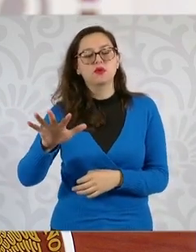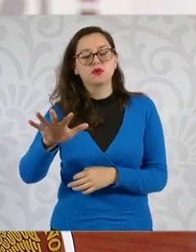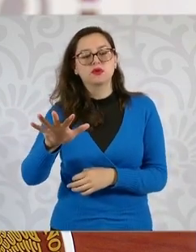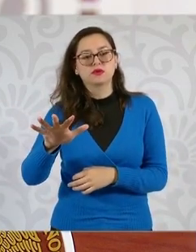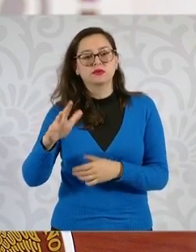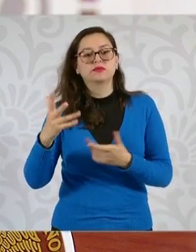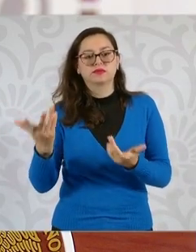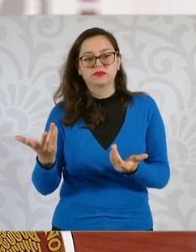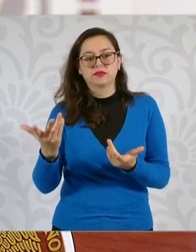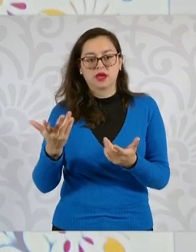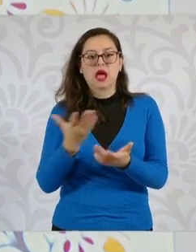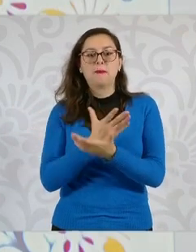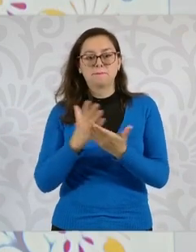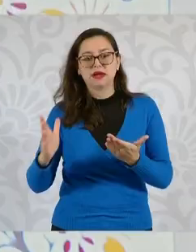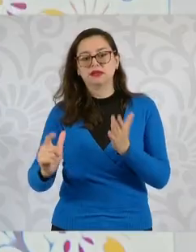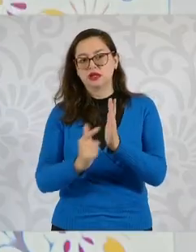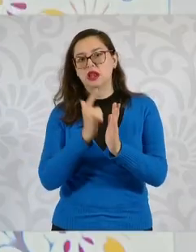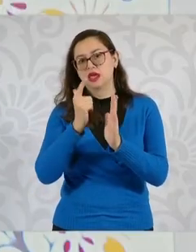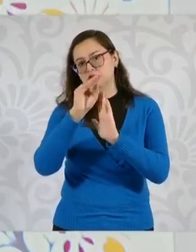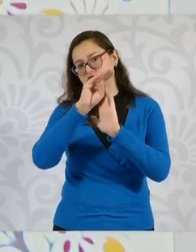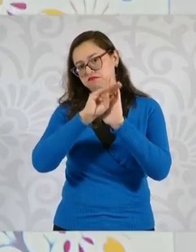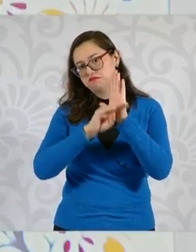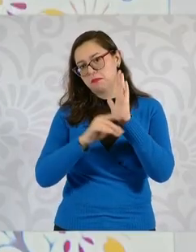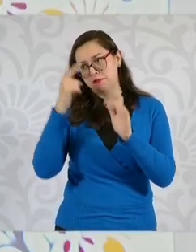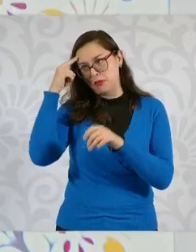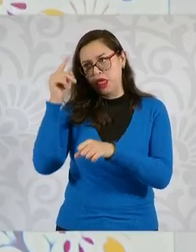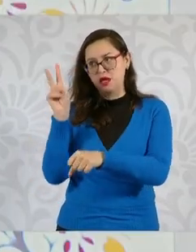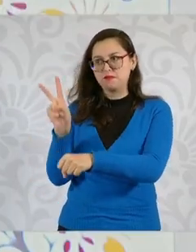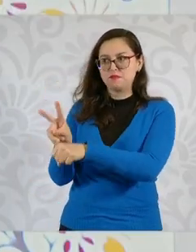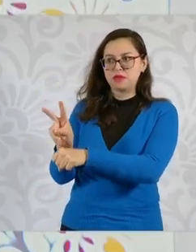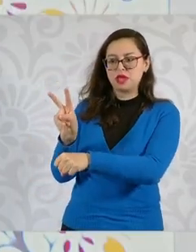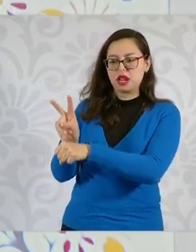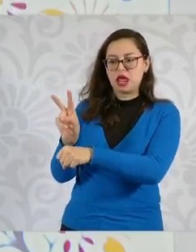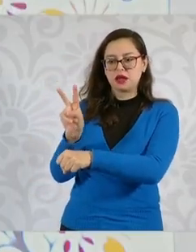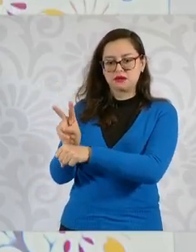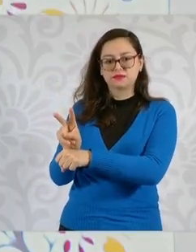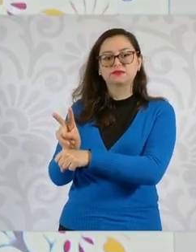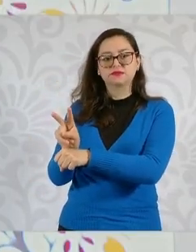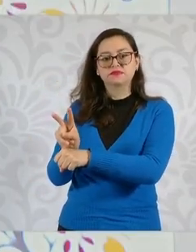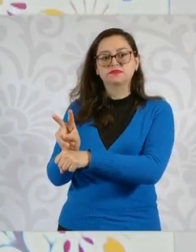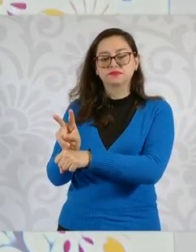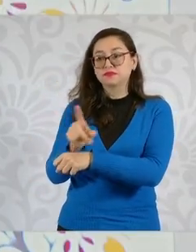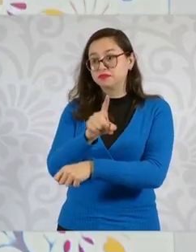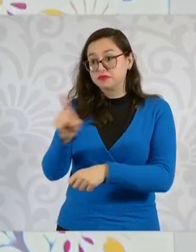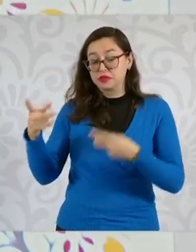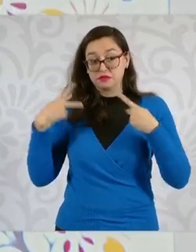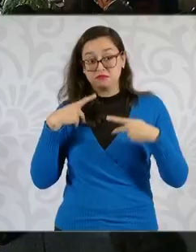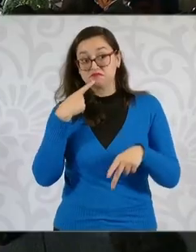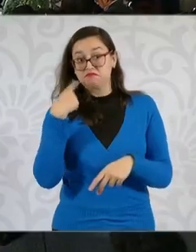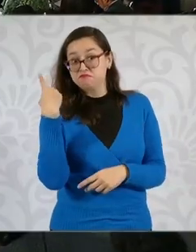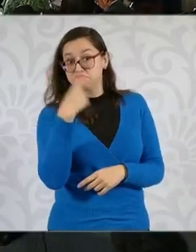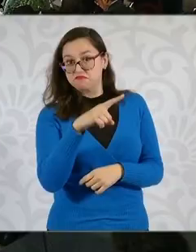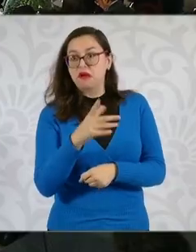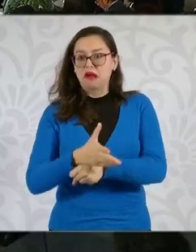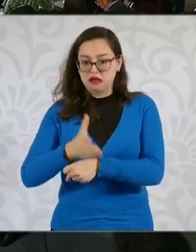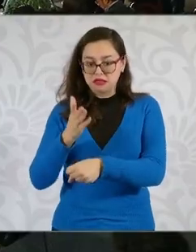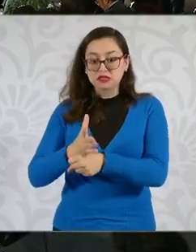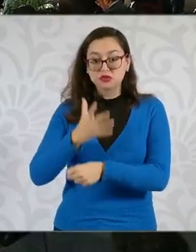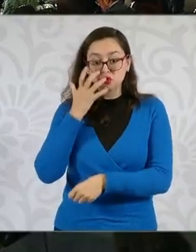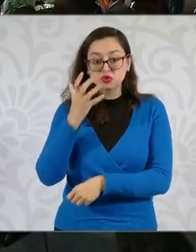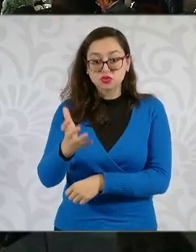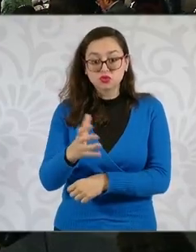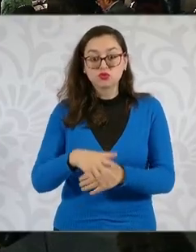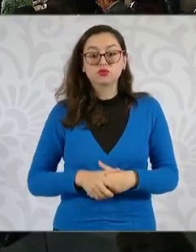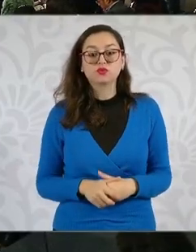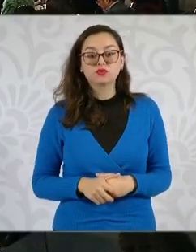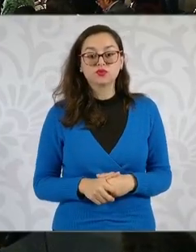instrumentos que hay para poder vigilar su actuación y que responda también a la denuncia ciudadana Sí, gracias